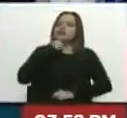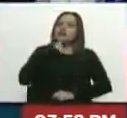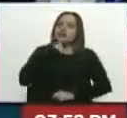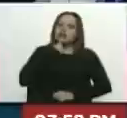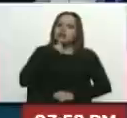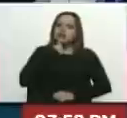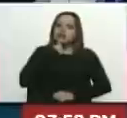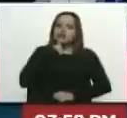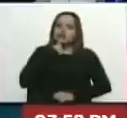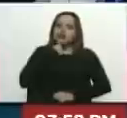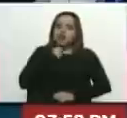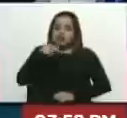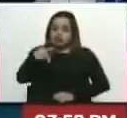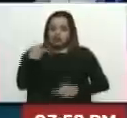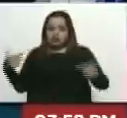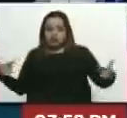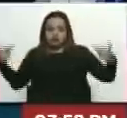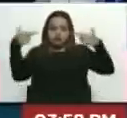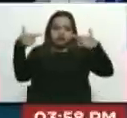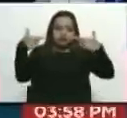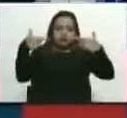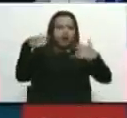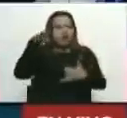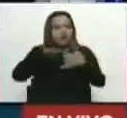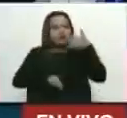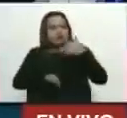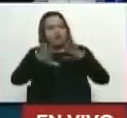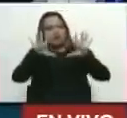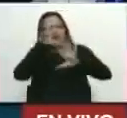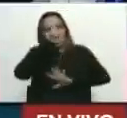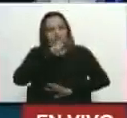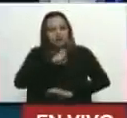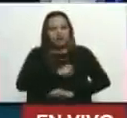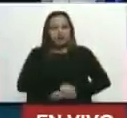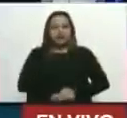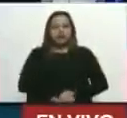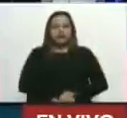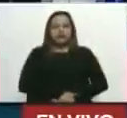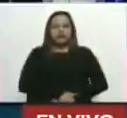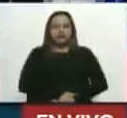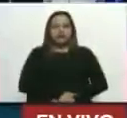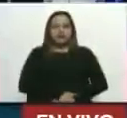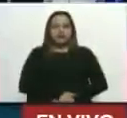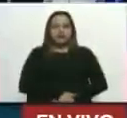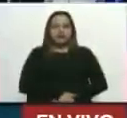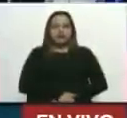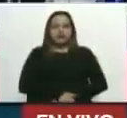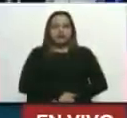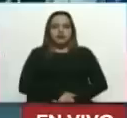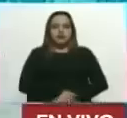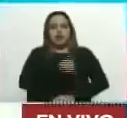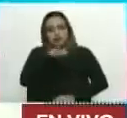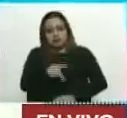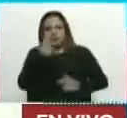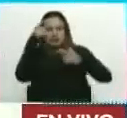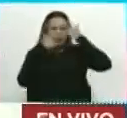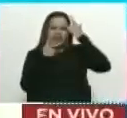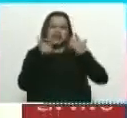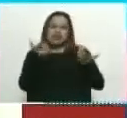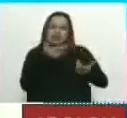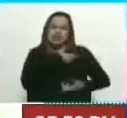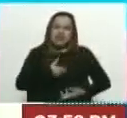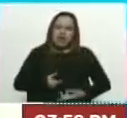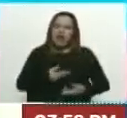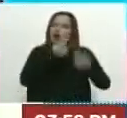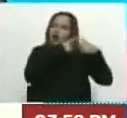haber enfrentado estos últimos 10 años, vamos a decirlo de esta manera, porque el comandante Chávez también le correspondió en